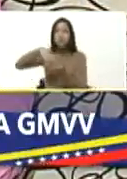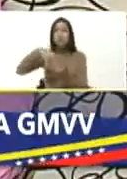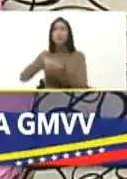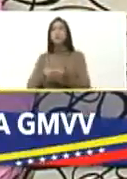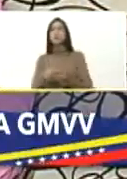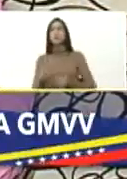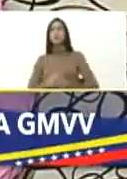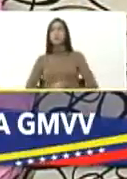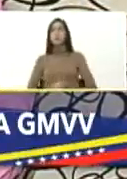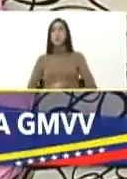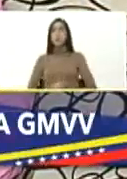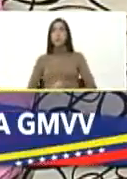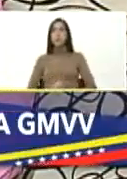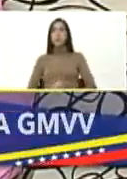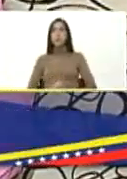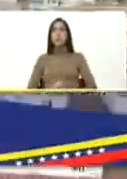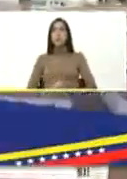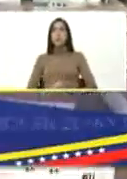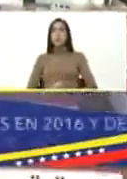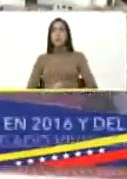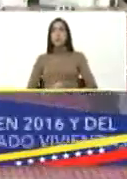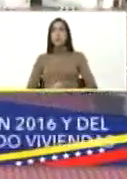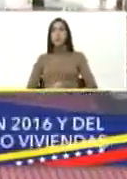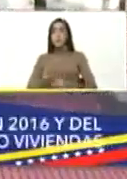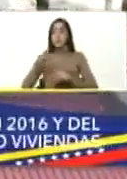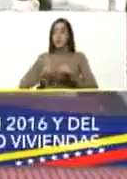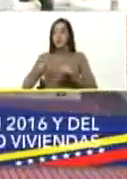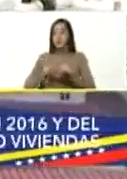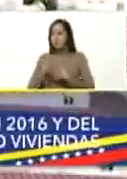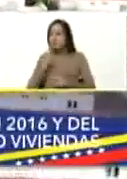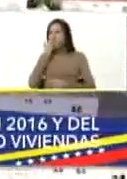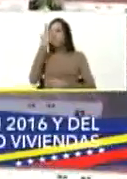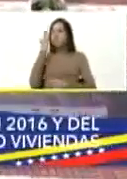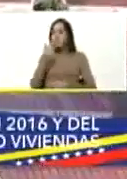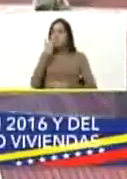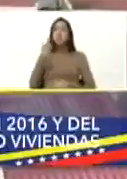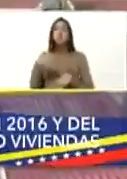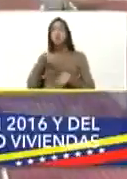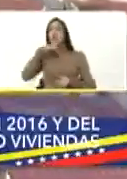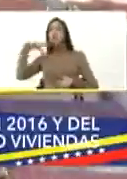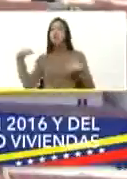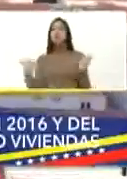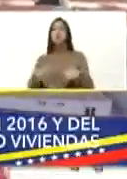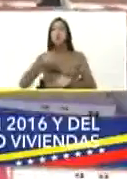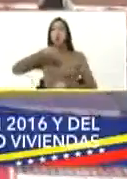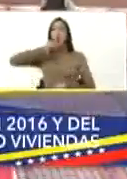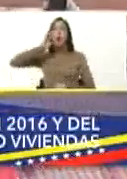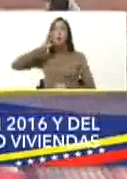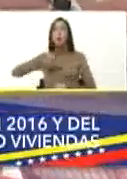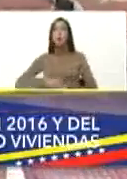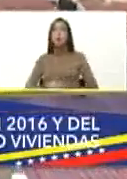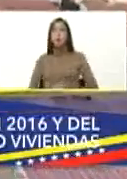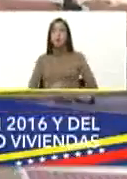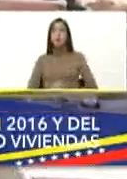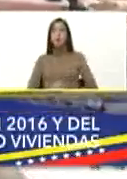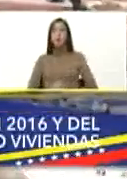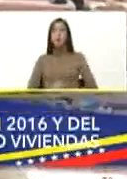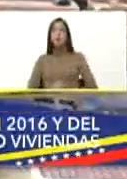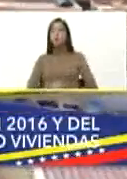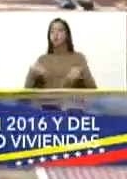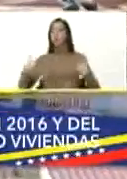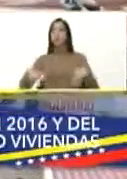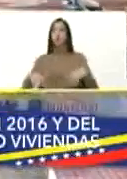Johanna? El niño olió el aroma sabrosísimo del café y se